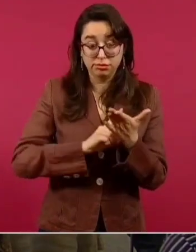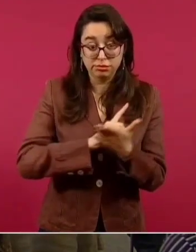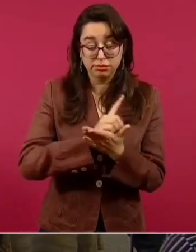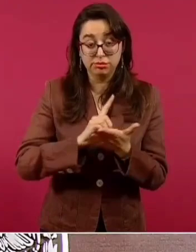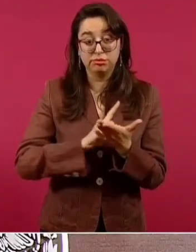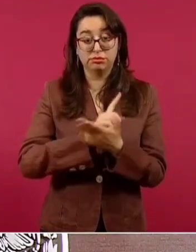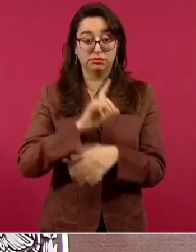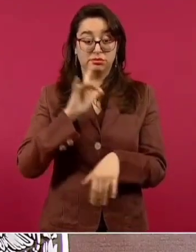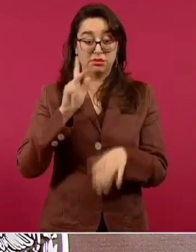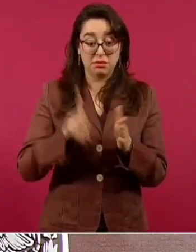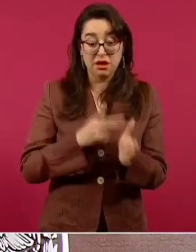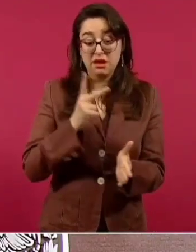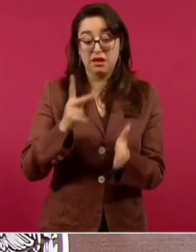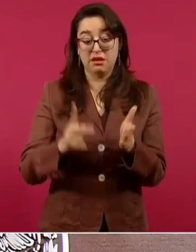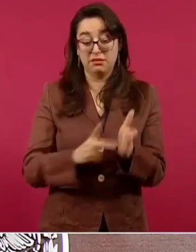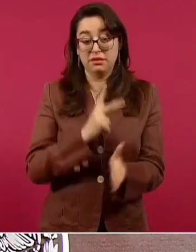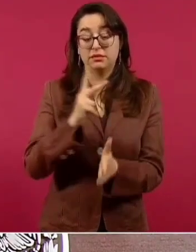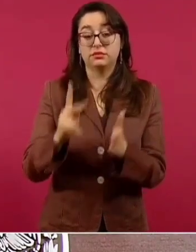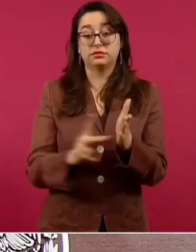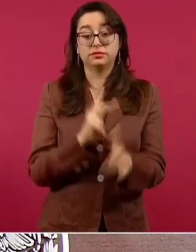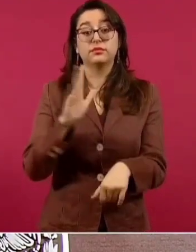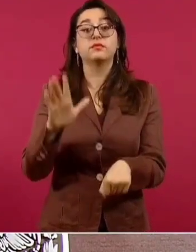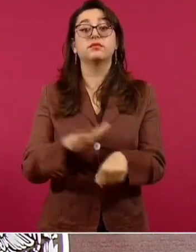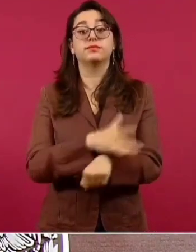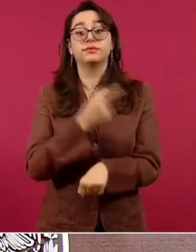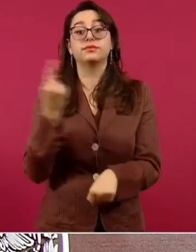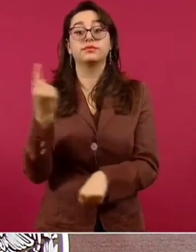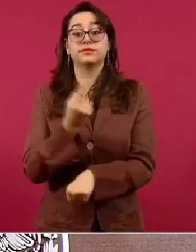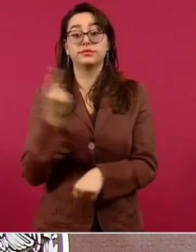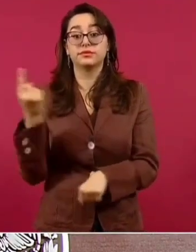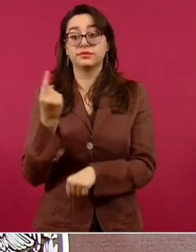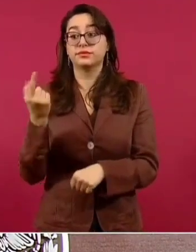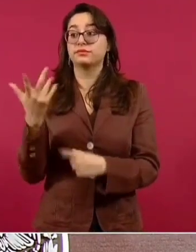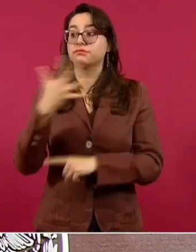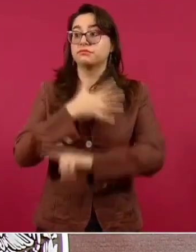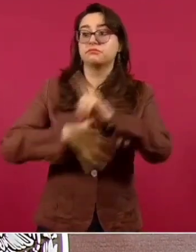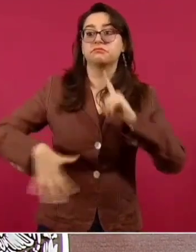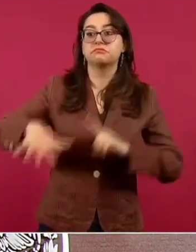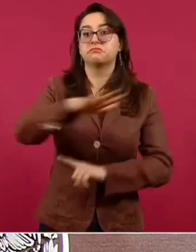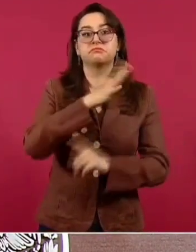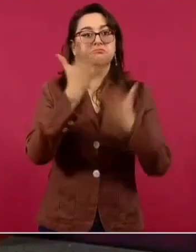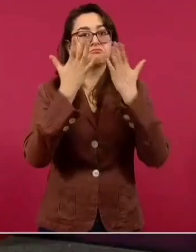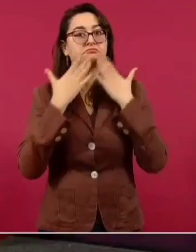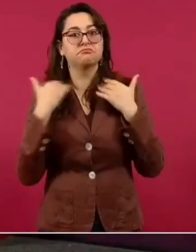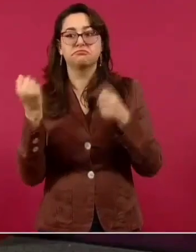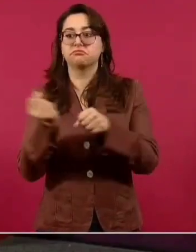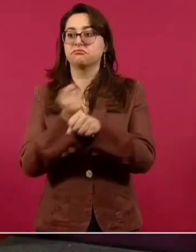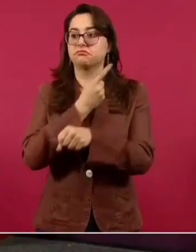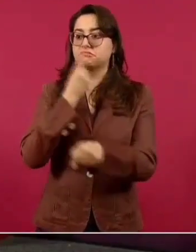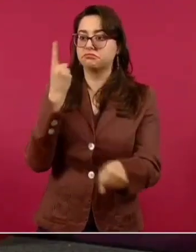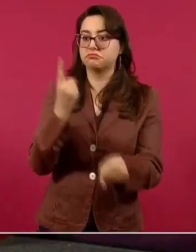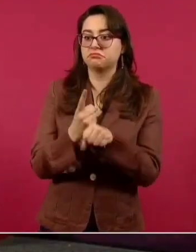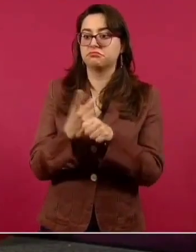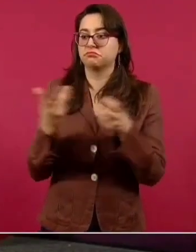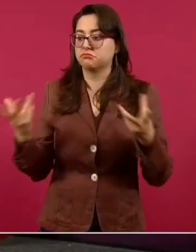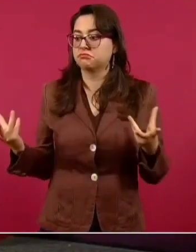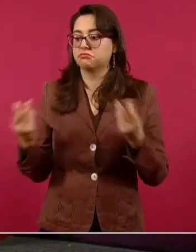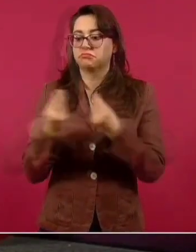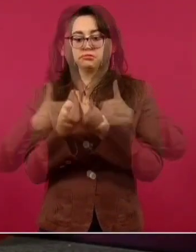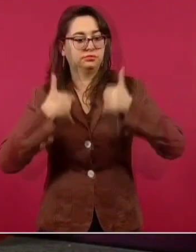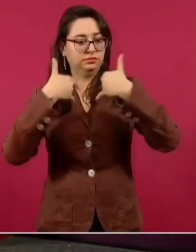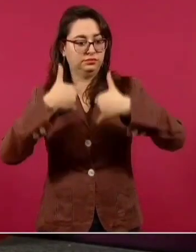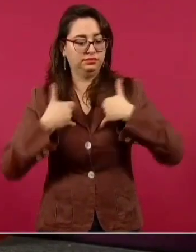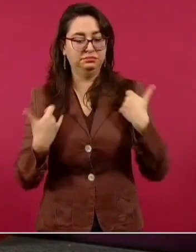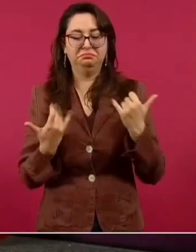convencional, tiene que ver con la pérdida de oportunidades, la pérdida de espacios de integración social, sobre todo de la